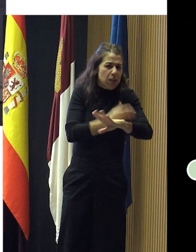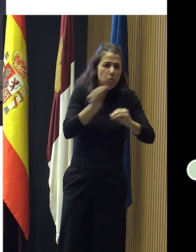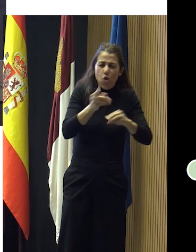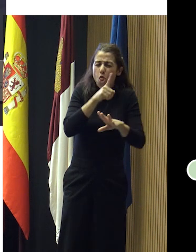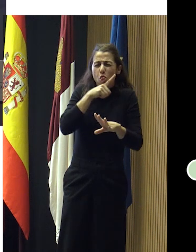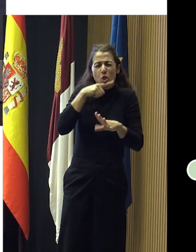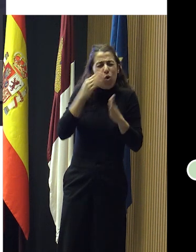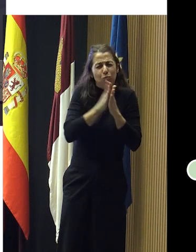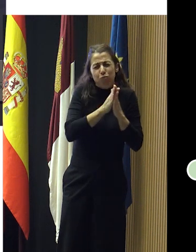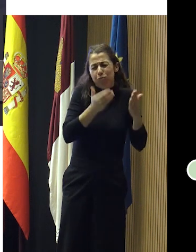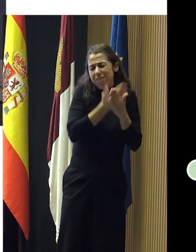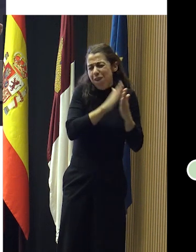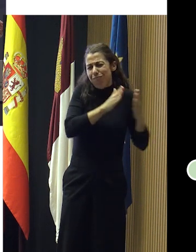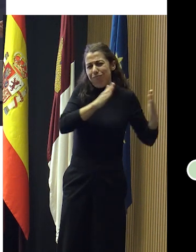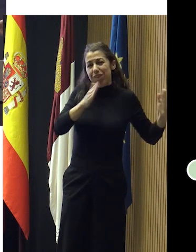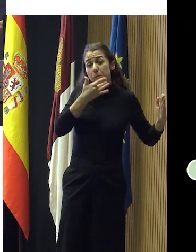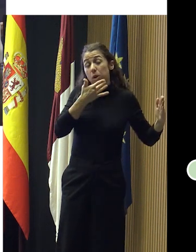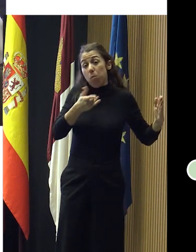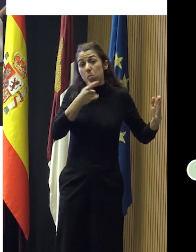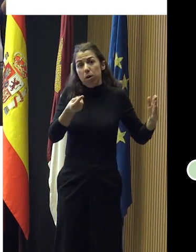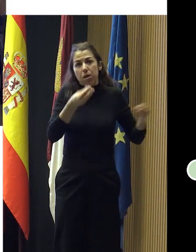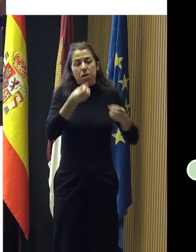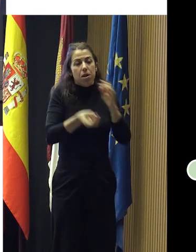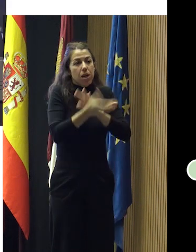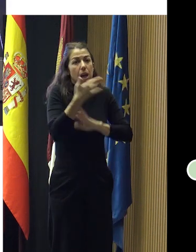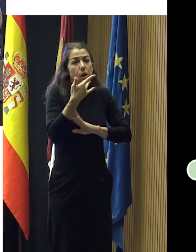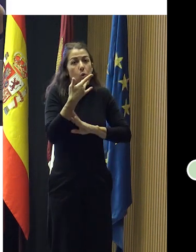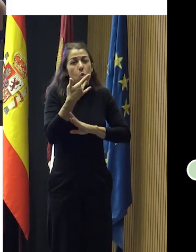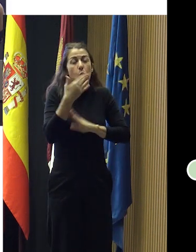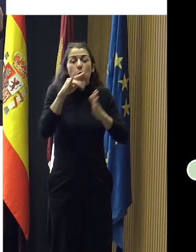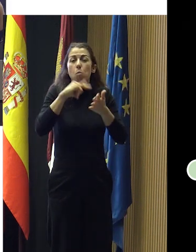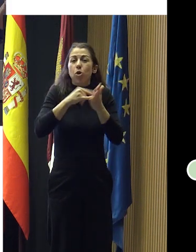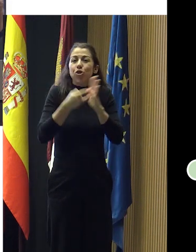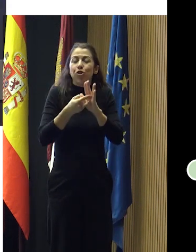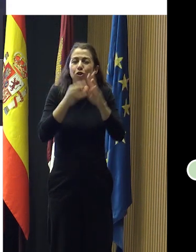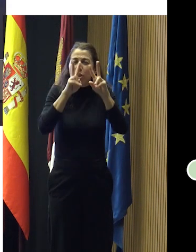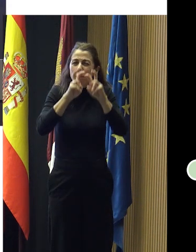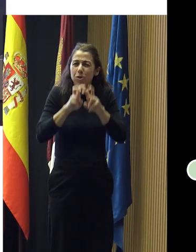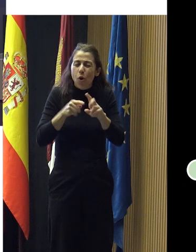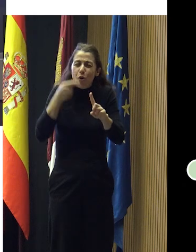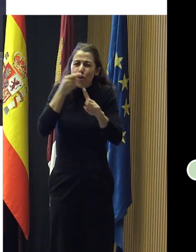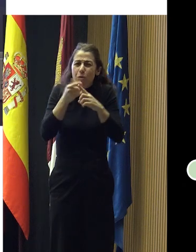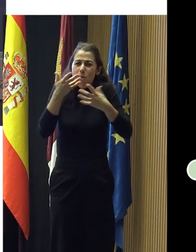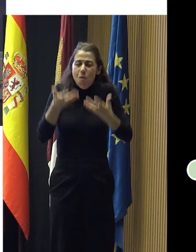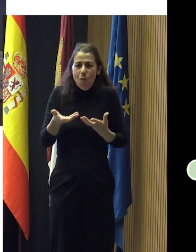dolor durante muchísimos días. Pues a lo mejor se puede crear un proyecto de investigación para mejorar